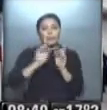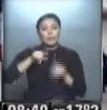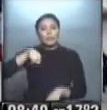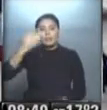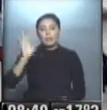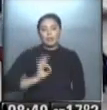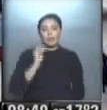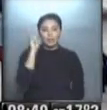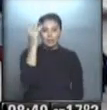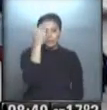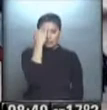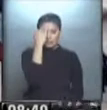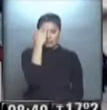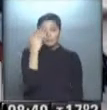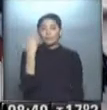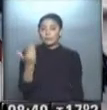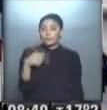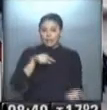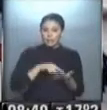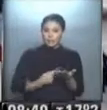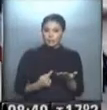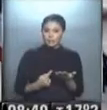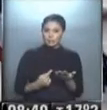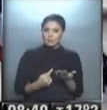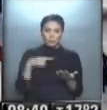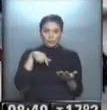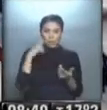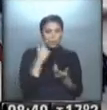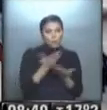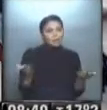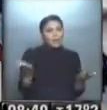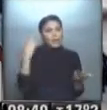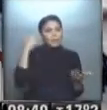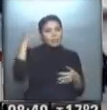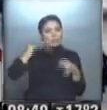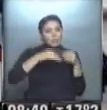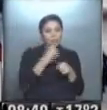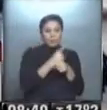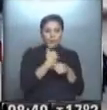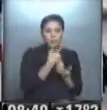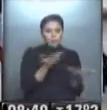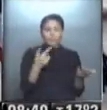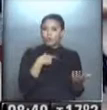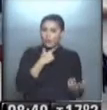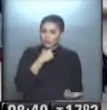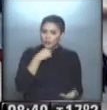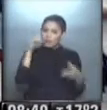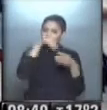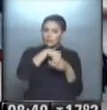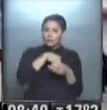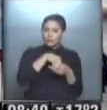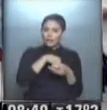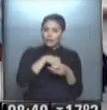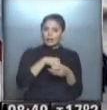2015. Y creo que lo que pasó en la Ciudad de Buenos Aires muestra esa dirección. A mí me interesa participar.